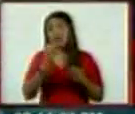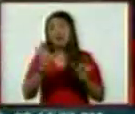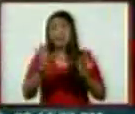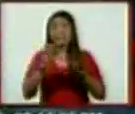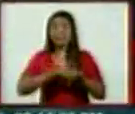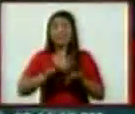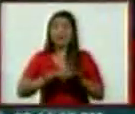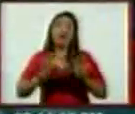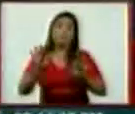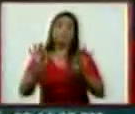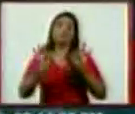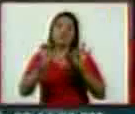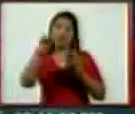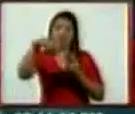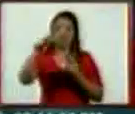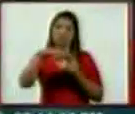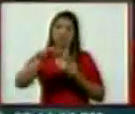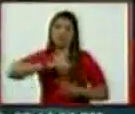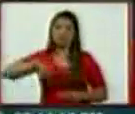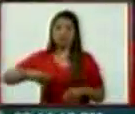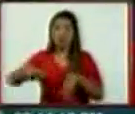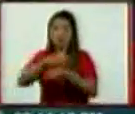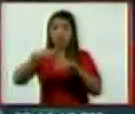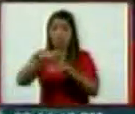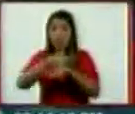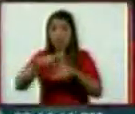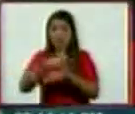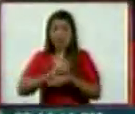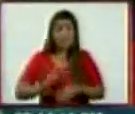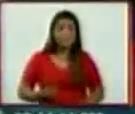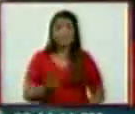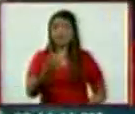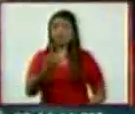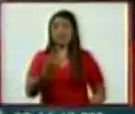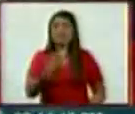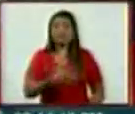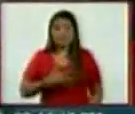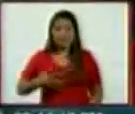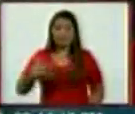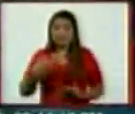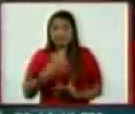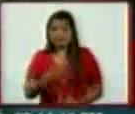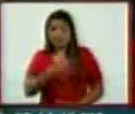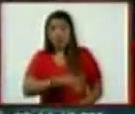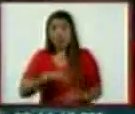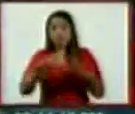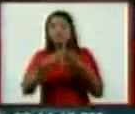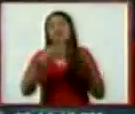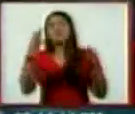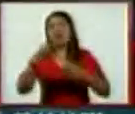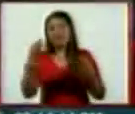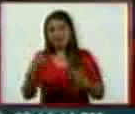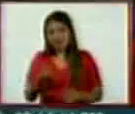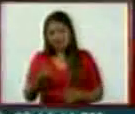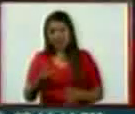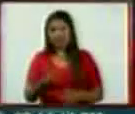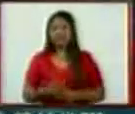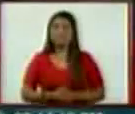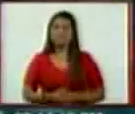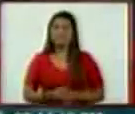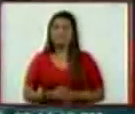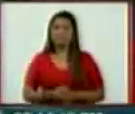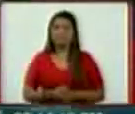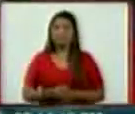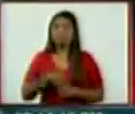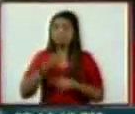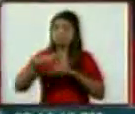para el estado Táchira. Nosotros como gobierno somos los primeros interesados en que esa Comisión de la Verdad llegue al hueso en esta